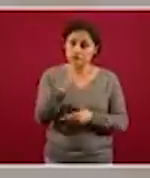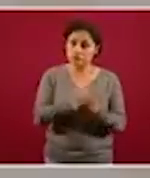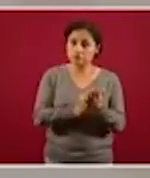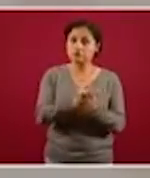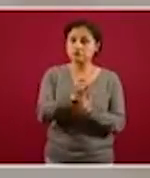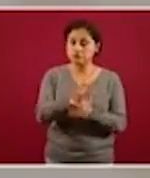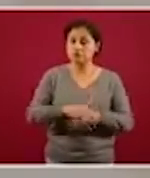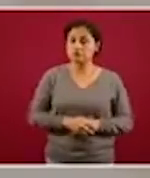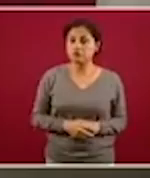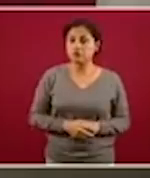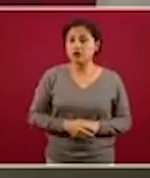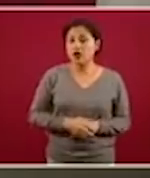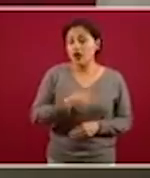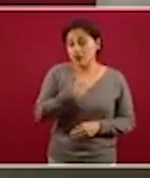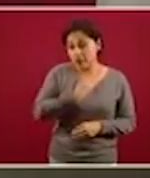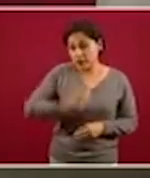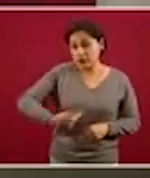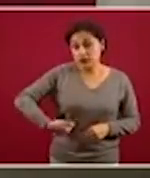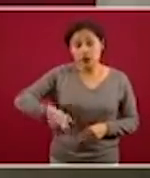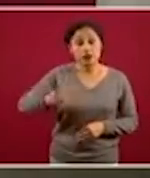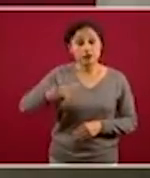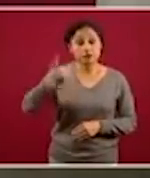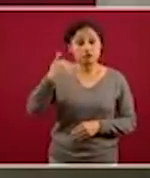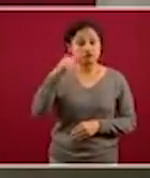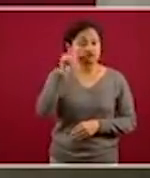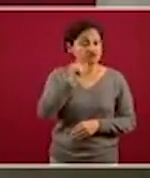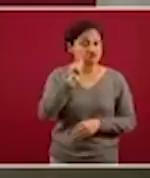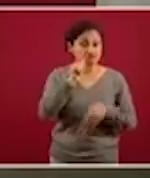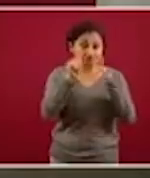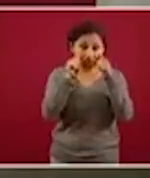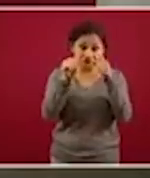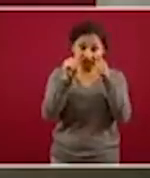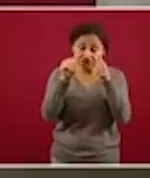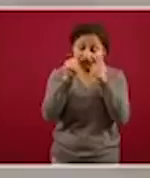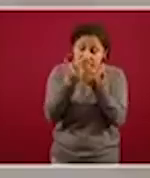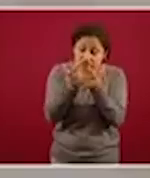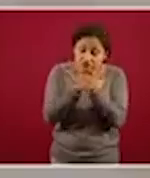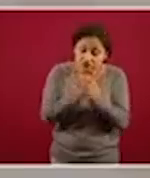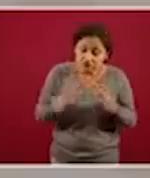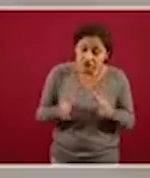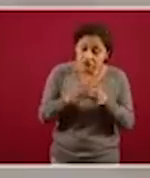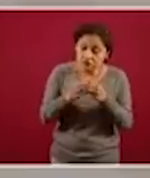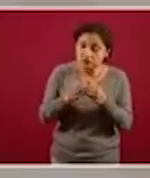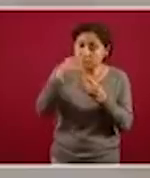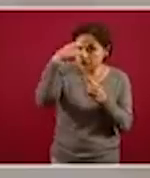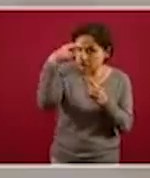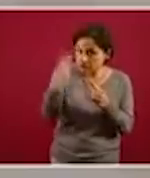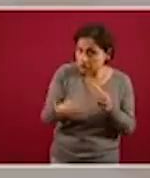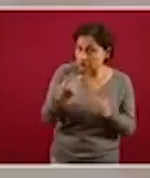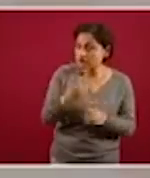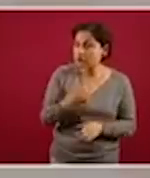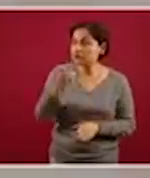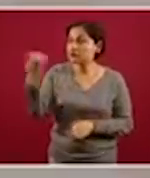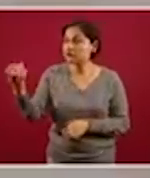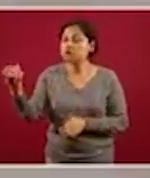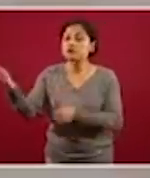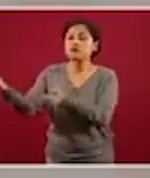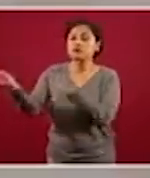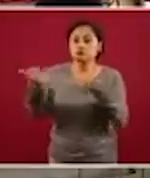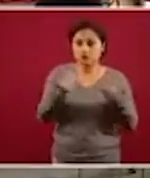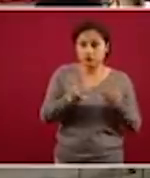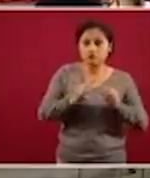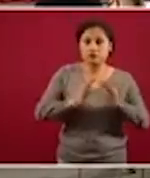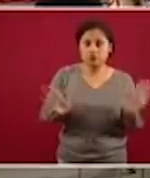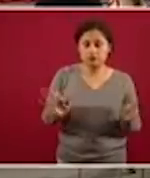todo lo acaecido con este grupo que proviene de Yucatán, que por fortuna ya en su inmensa mayoría está en México. Esa es la